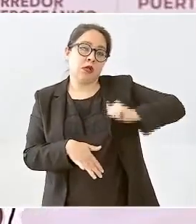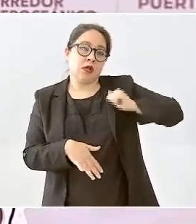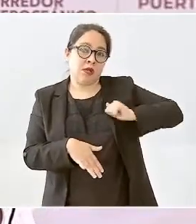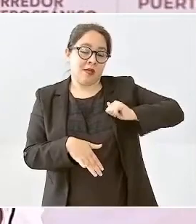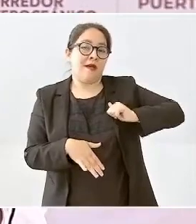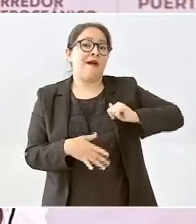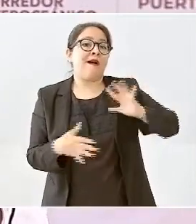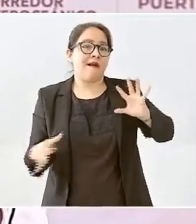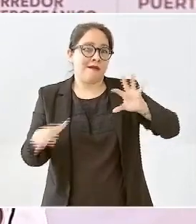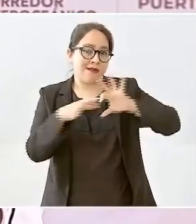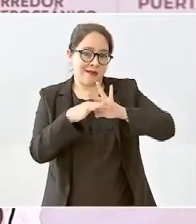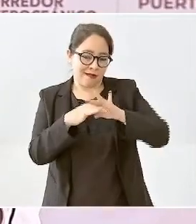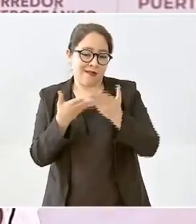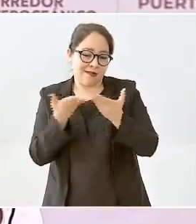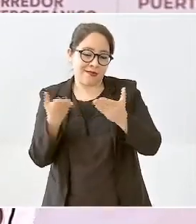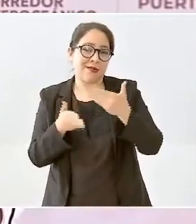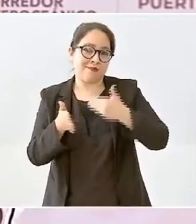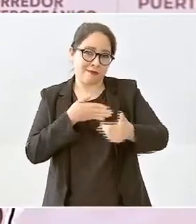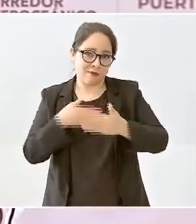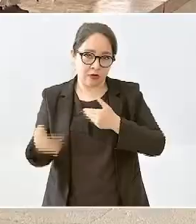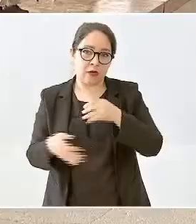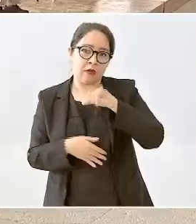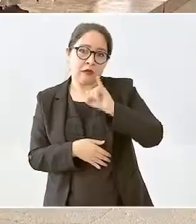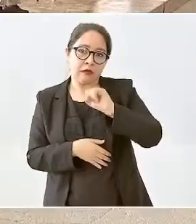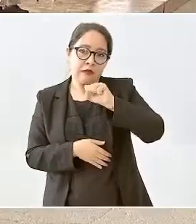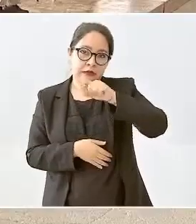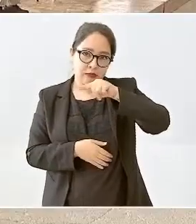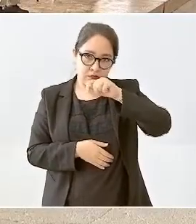con el nuevo corredor interoceánico del Istmo de Tehuantepec.